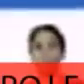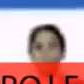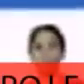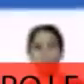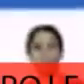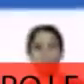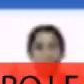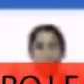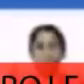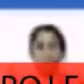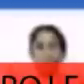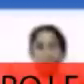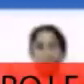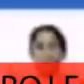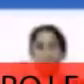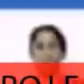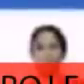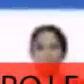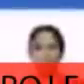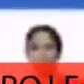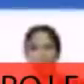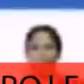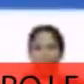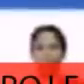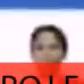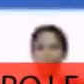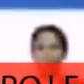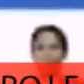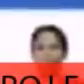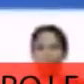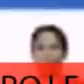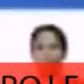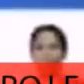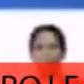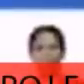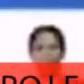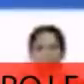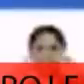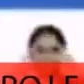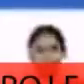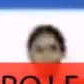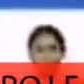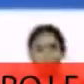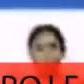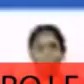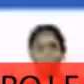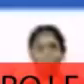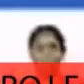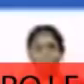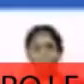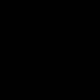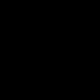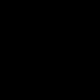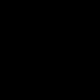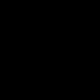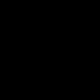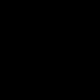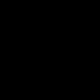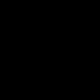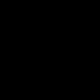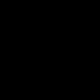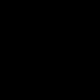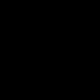de imbéciles siguen jugando a la idea de democracia, el país se pierde. Noel, este señor...